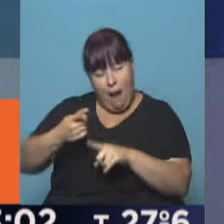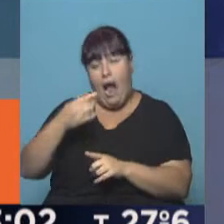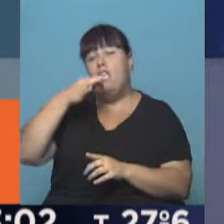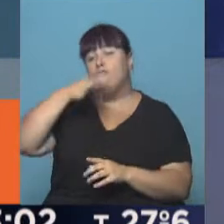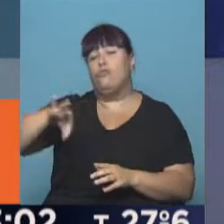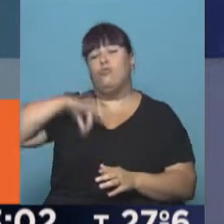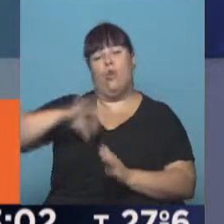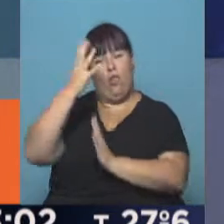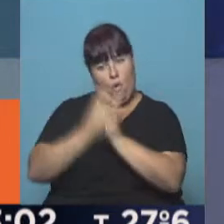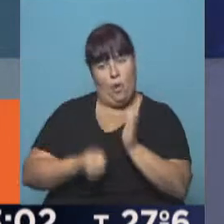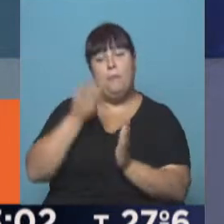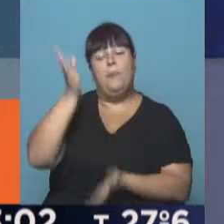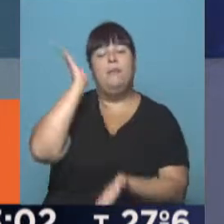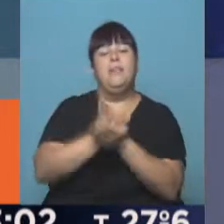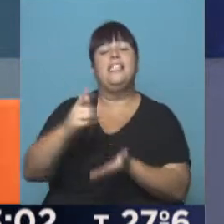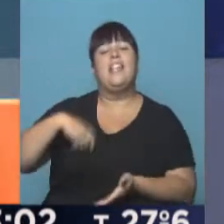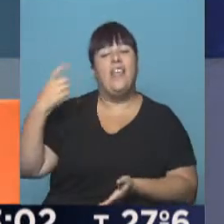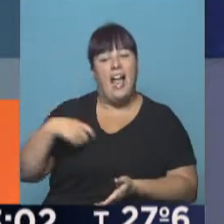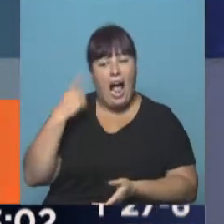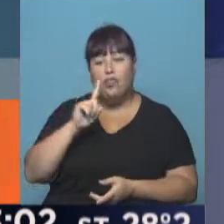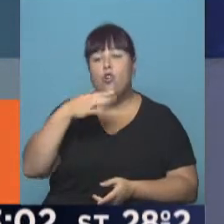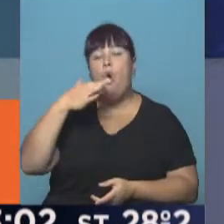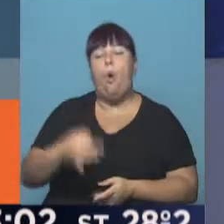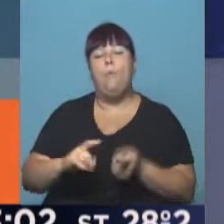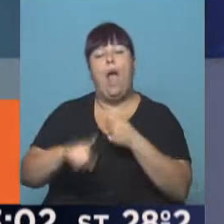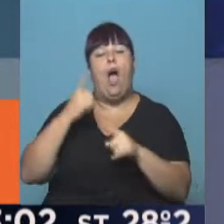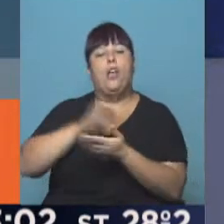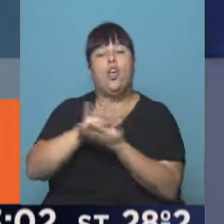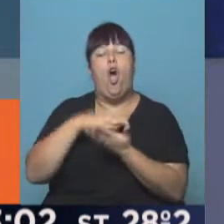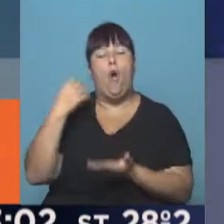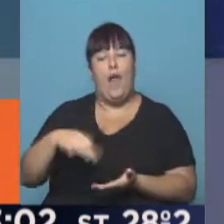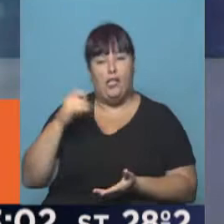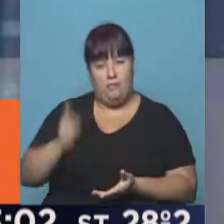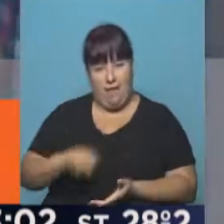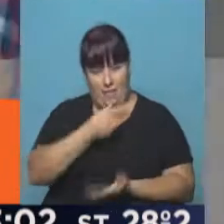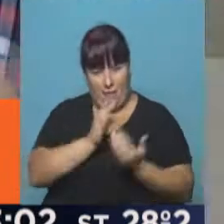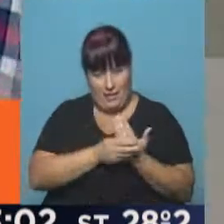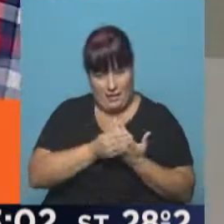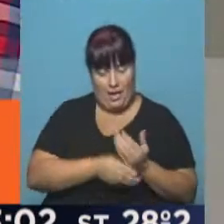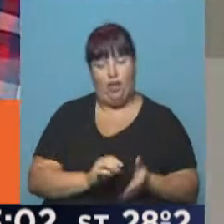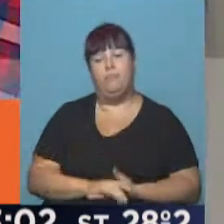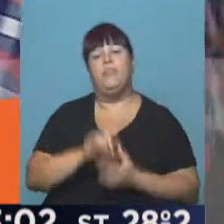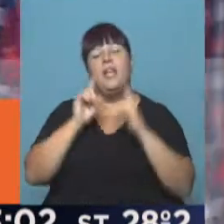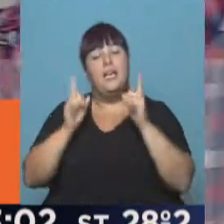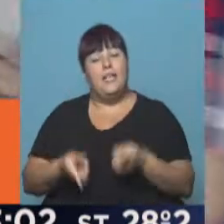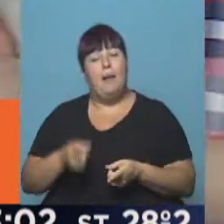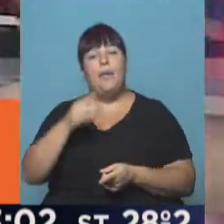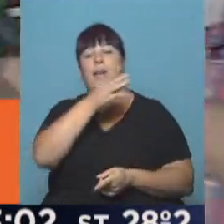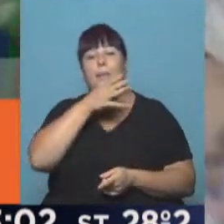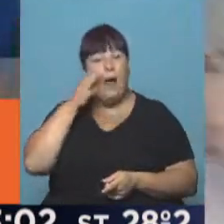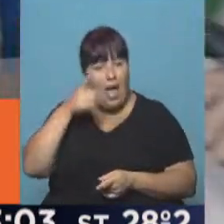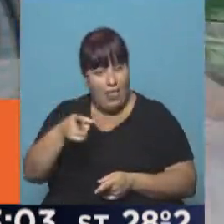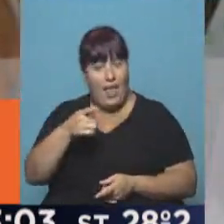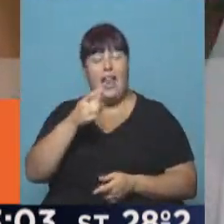y pedirá sanciones para los gremios que no acataron la conciliación obligatoria. Entre tanto, Roberto